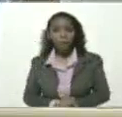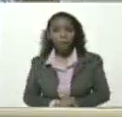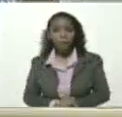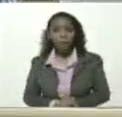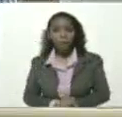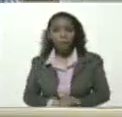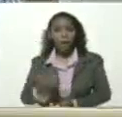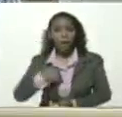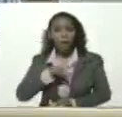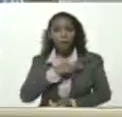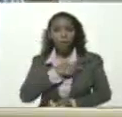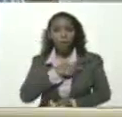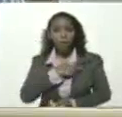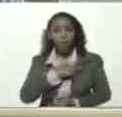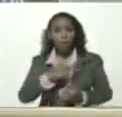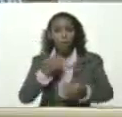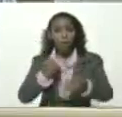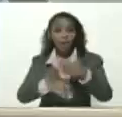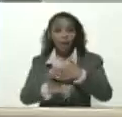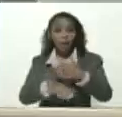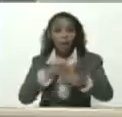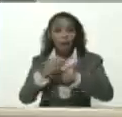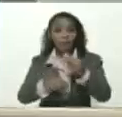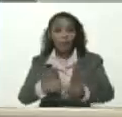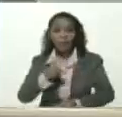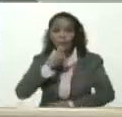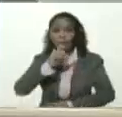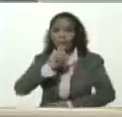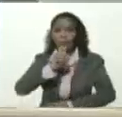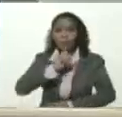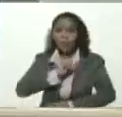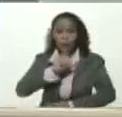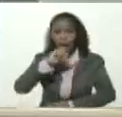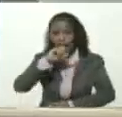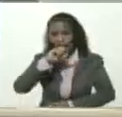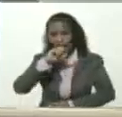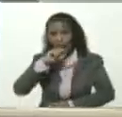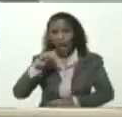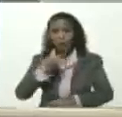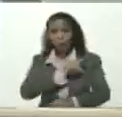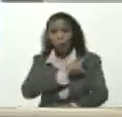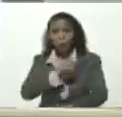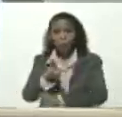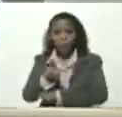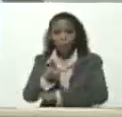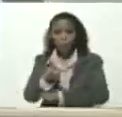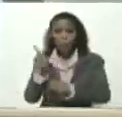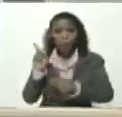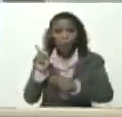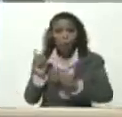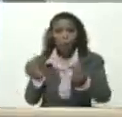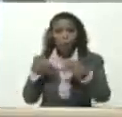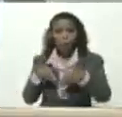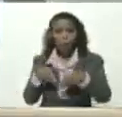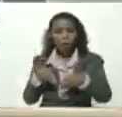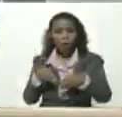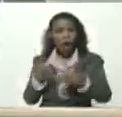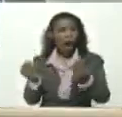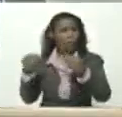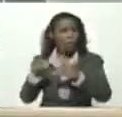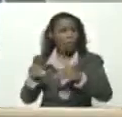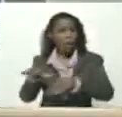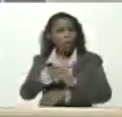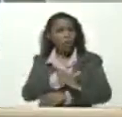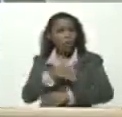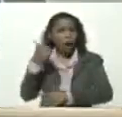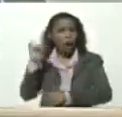que nosotros vamos a ser muy celosos en el cumplimiento de estos acuerdos. Acuerdos que todos tienen